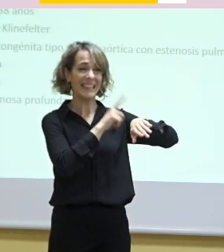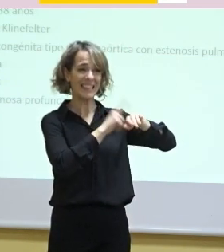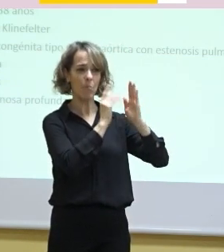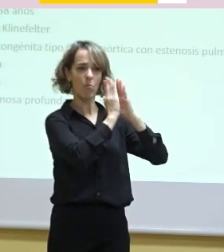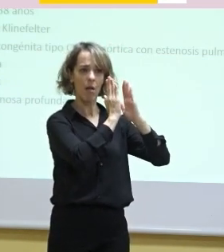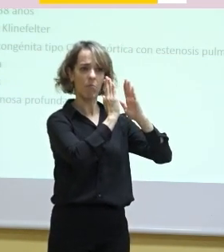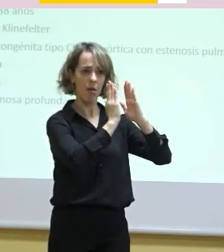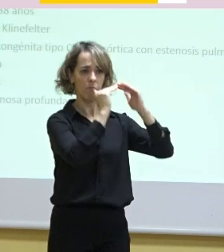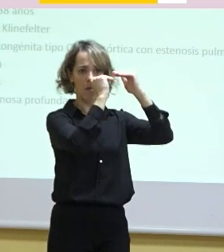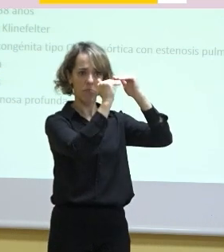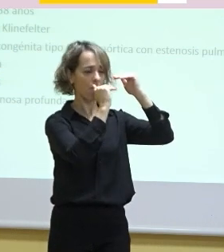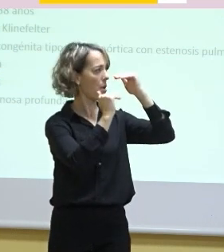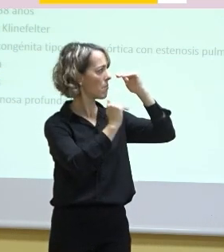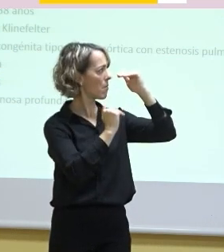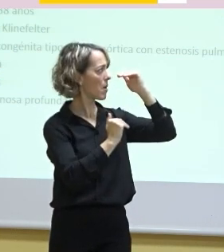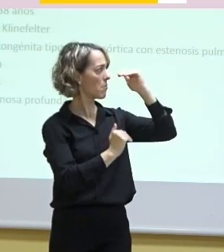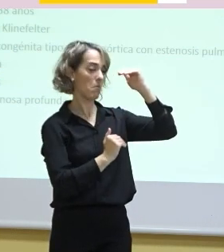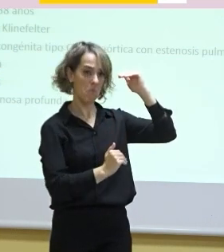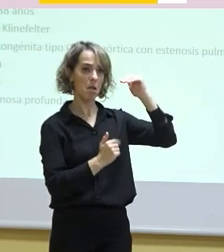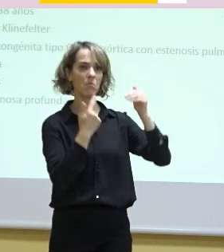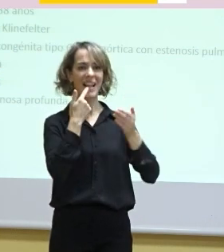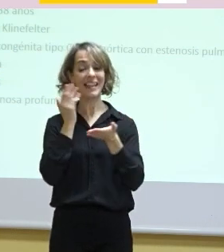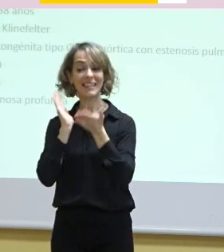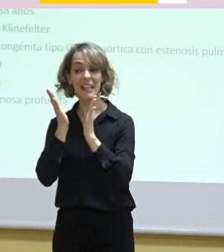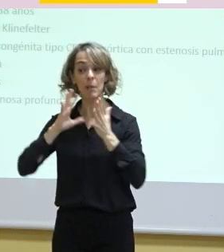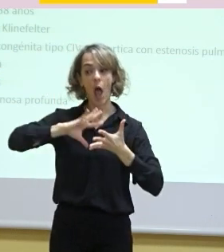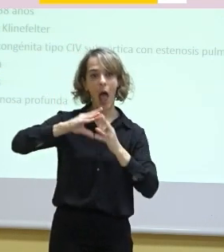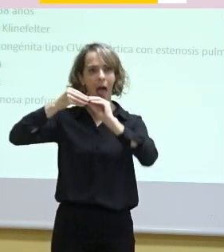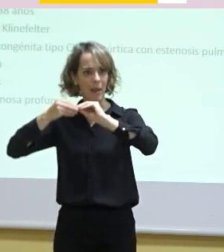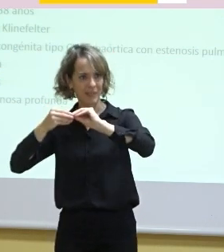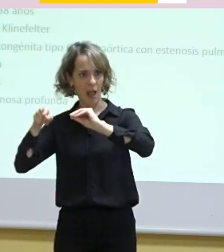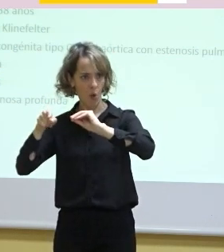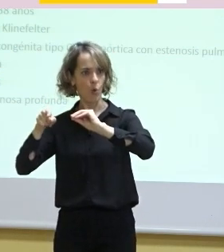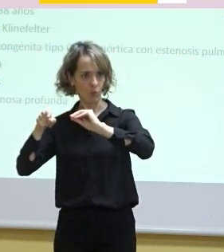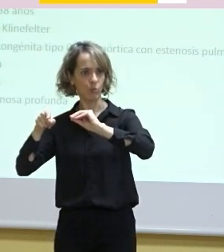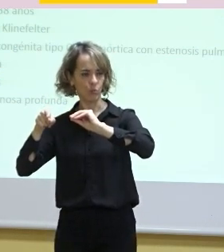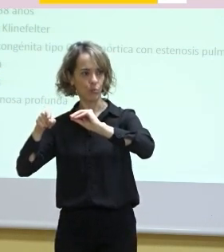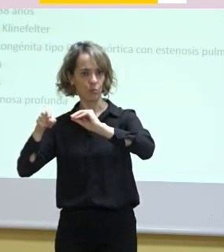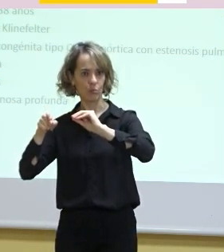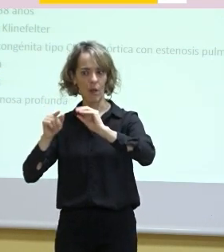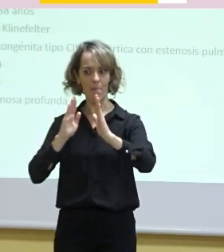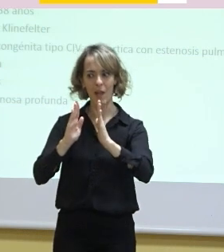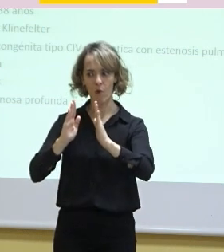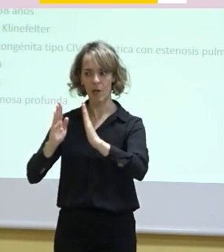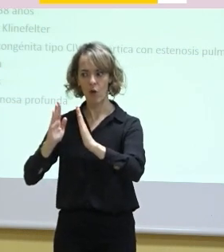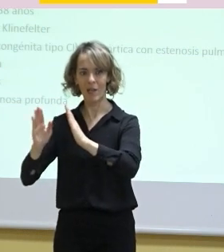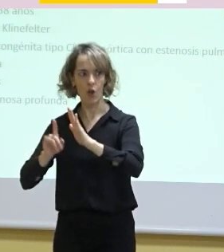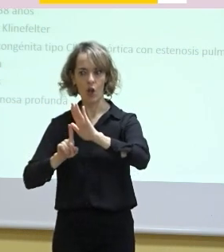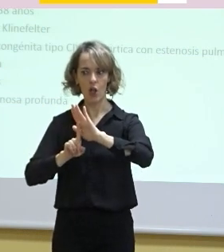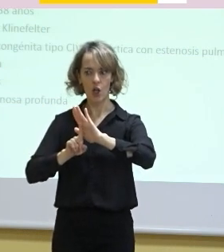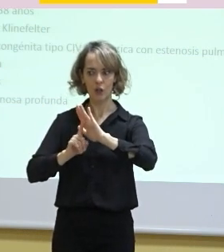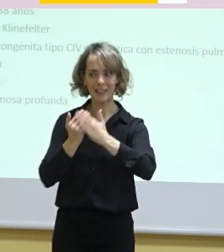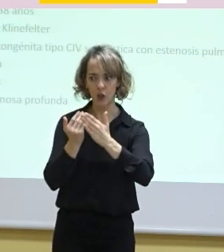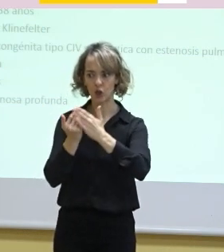para que veáis cómo ha sido el tratamiento adaptado a los diferentes periodos del desarrollo de las